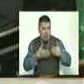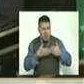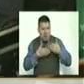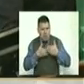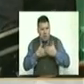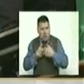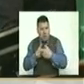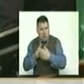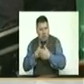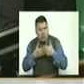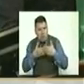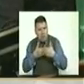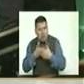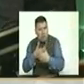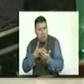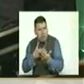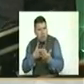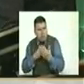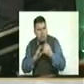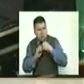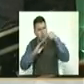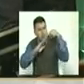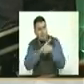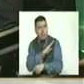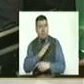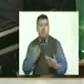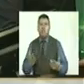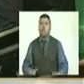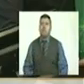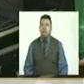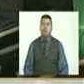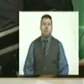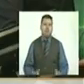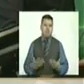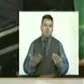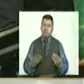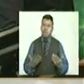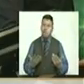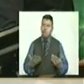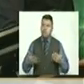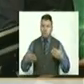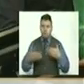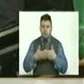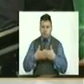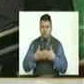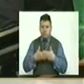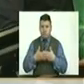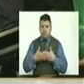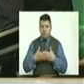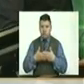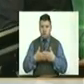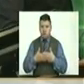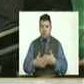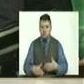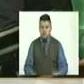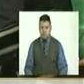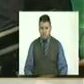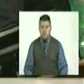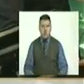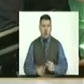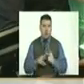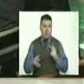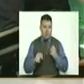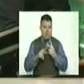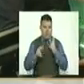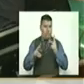procedimentales o de fondo, relacionados con la comisión de delitos después de esa fecha que se